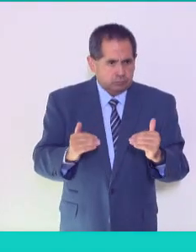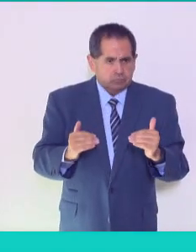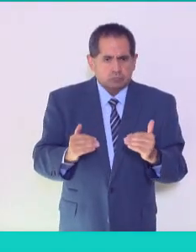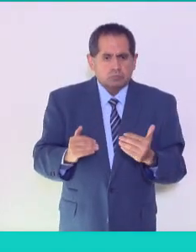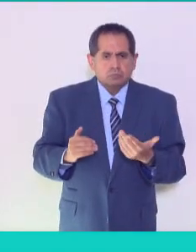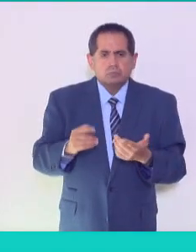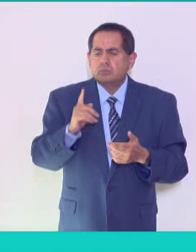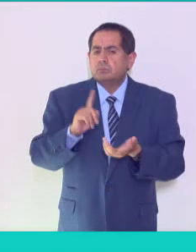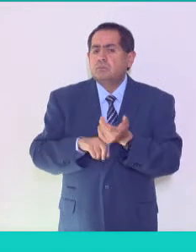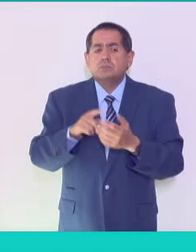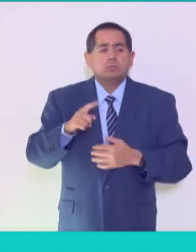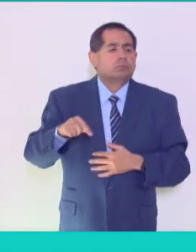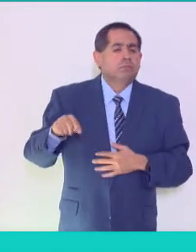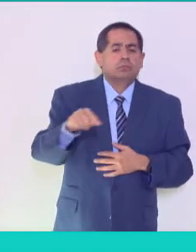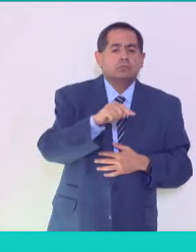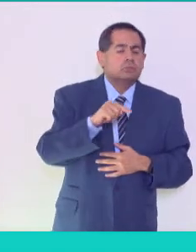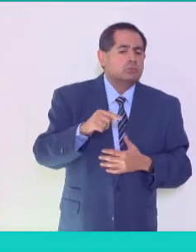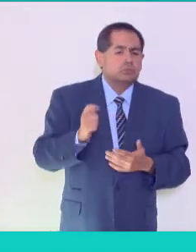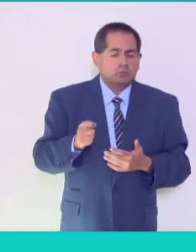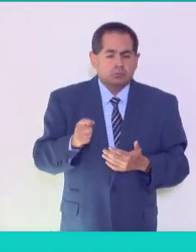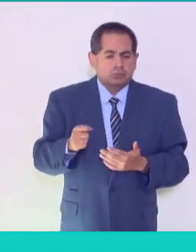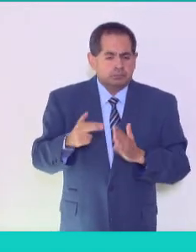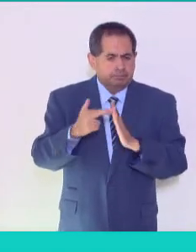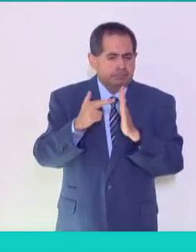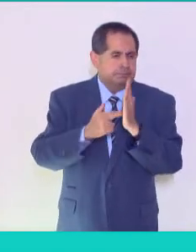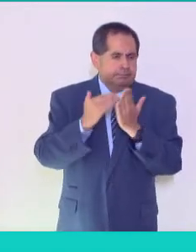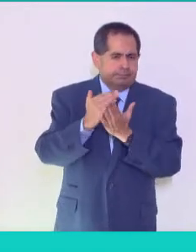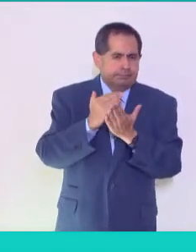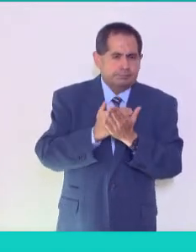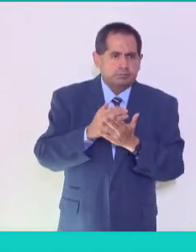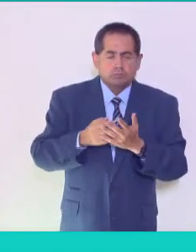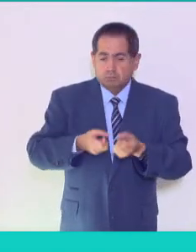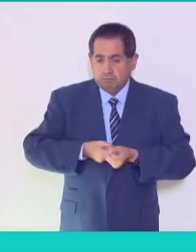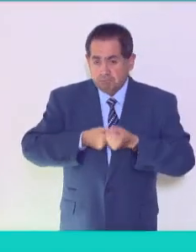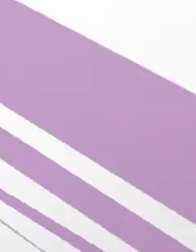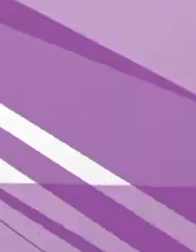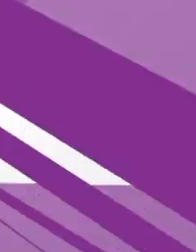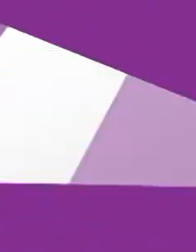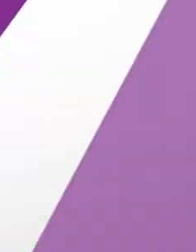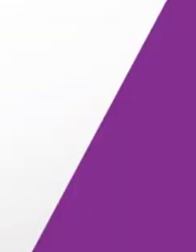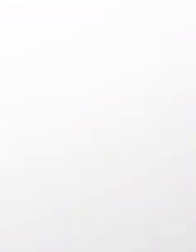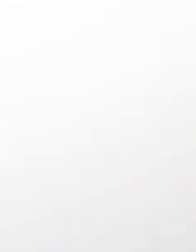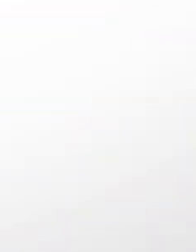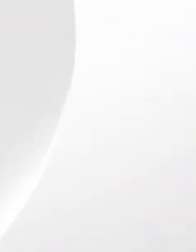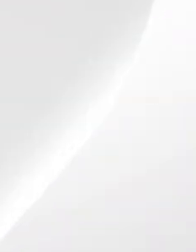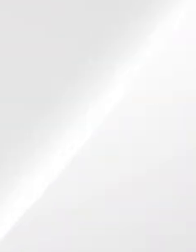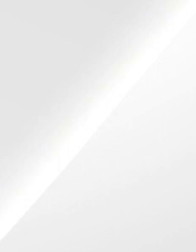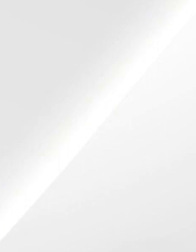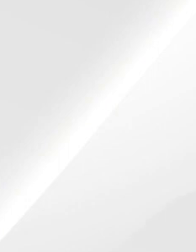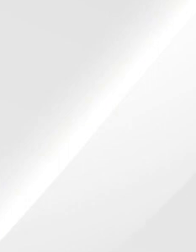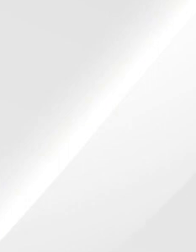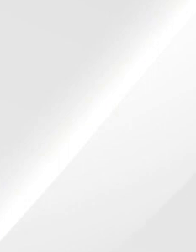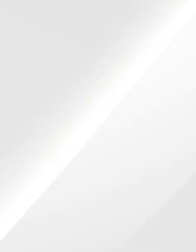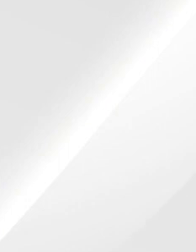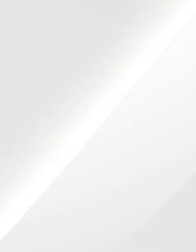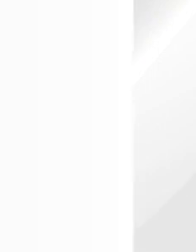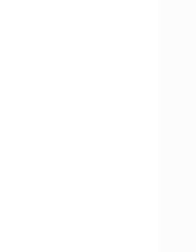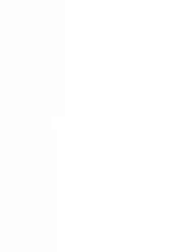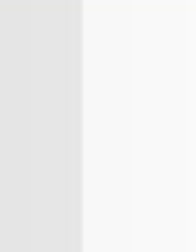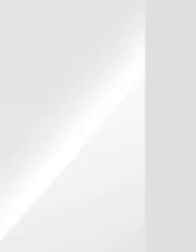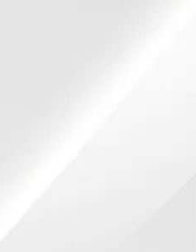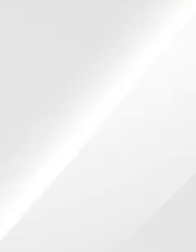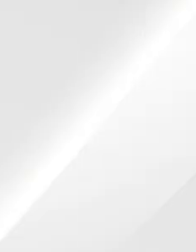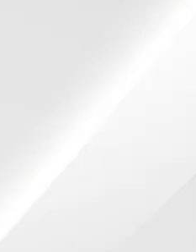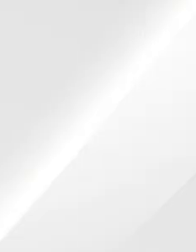respuesta de agroasemex s/a y le instruyó a entregarla en los términos establecidos instituto nacional de